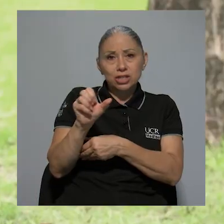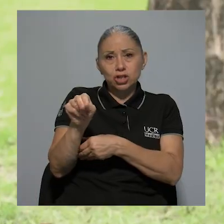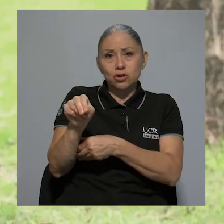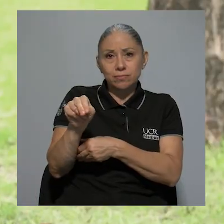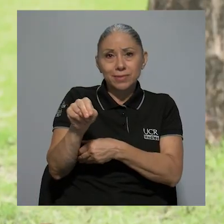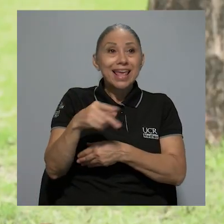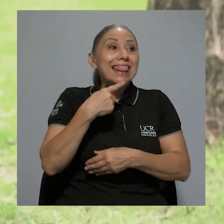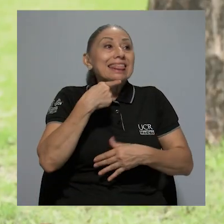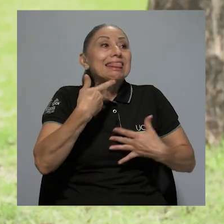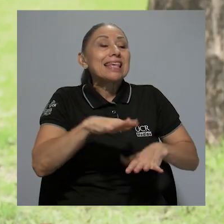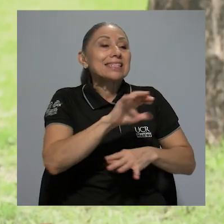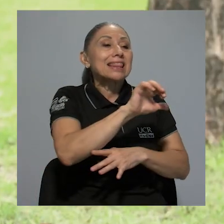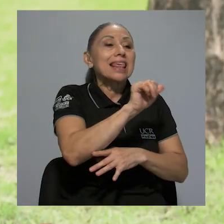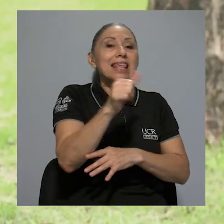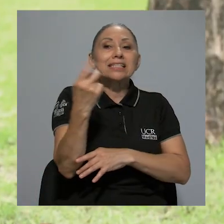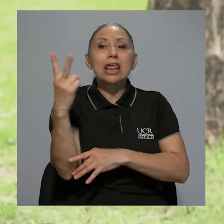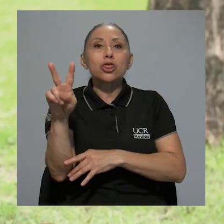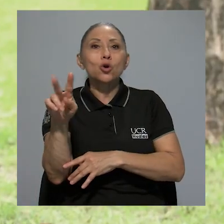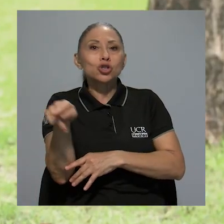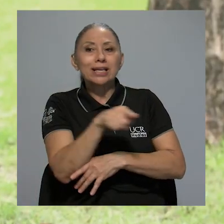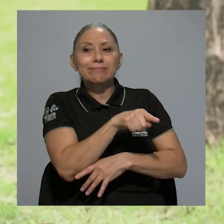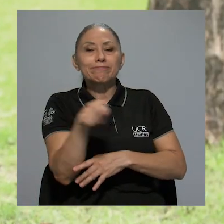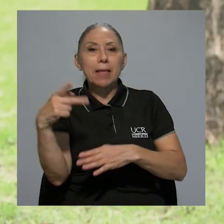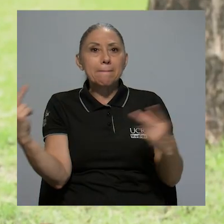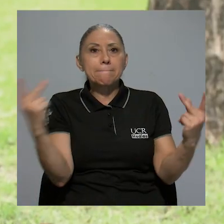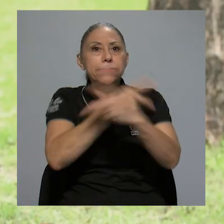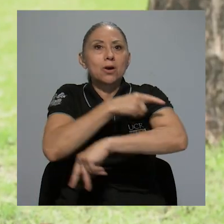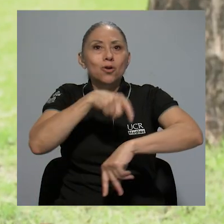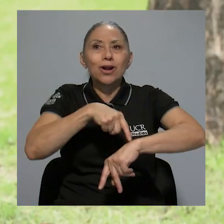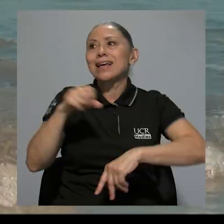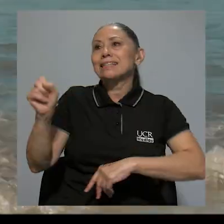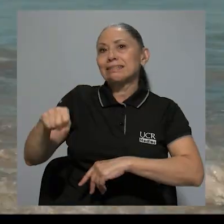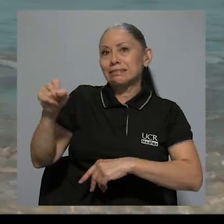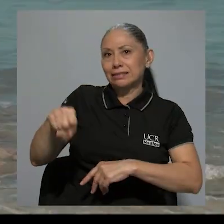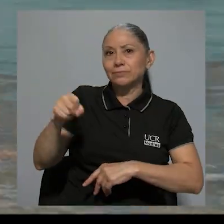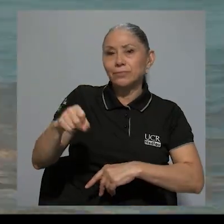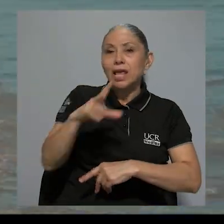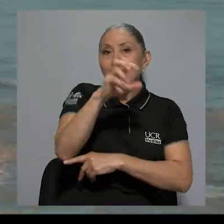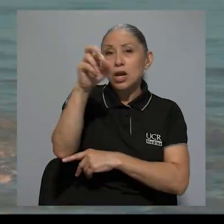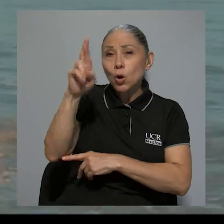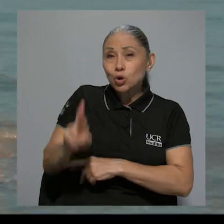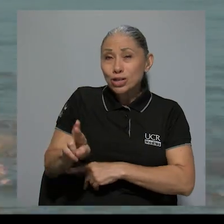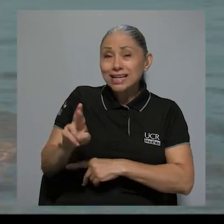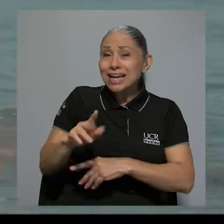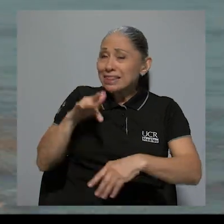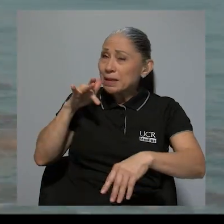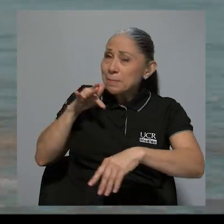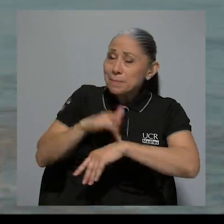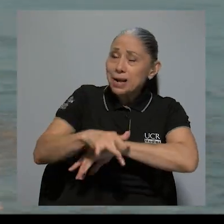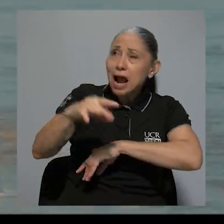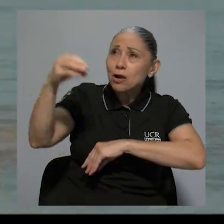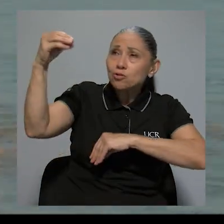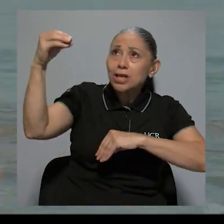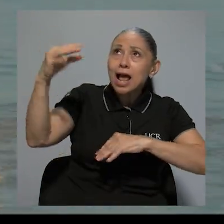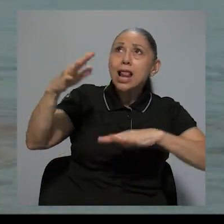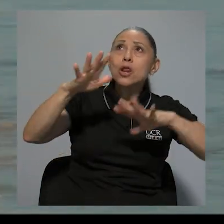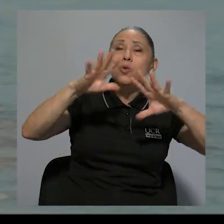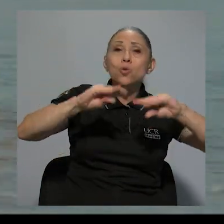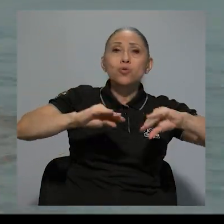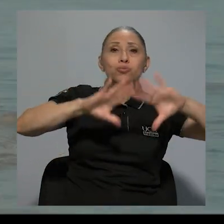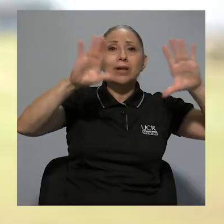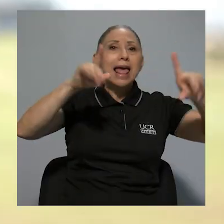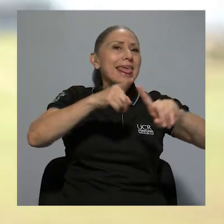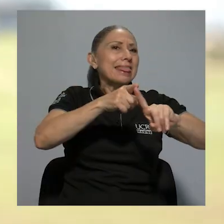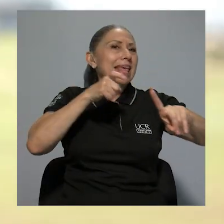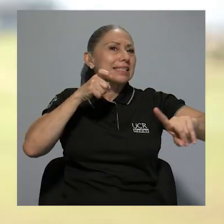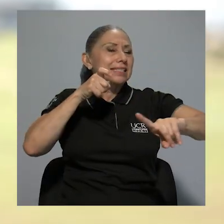hora. Sí, es Eso es mejor cierto. antes, perdón, y en Costa Rica que amanece muy temprano, ¿verdad? Que hay luz muy temprano, desde las 6 de la mañana hasta